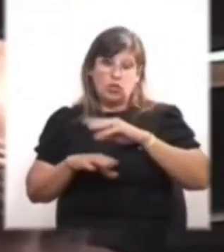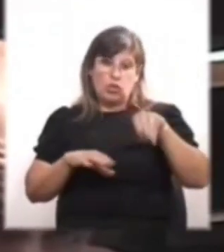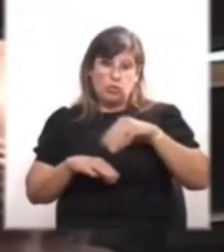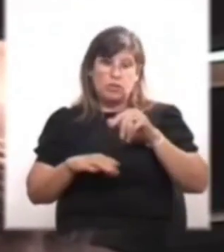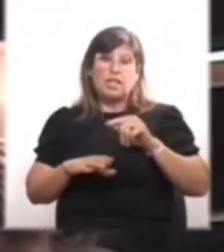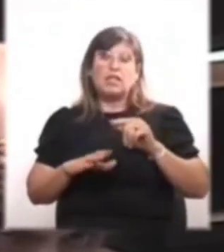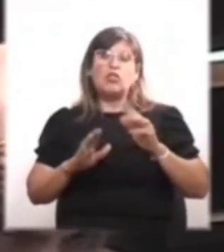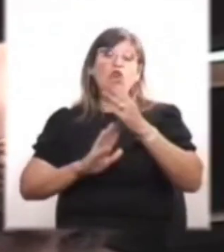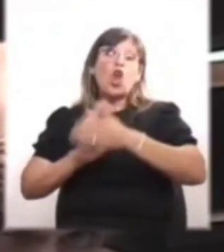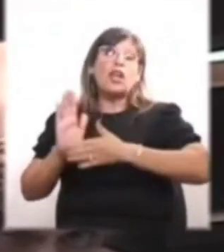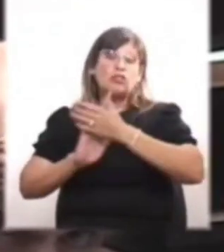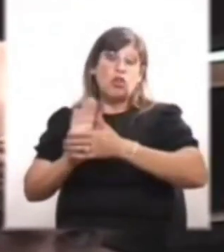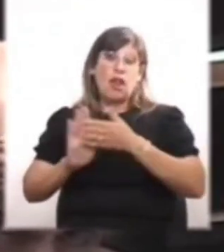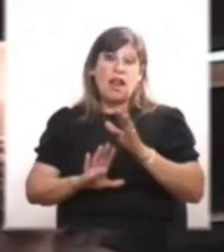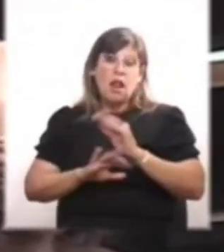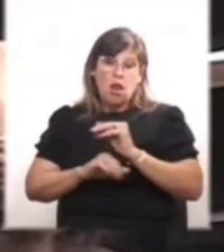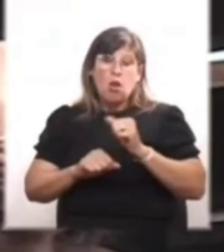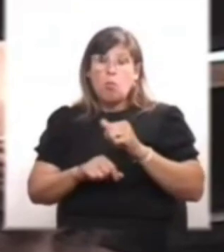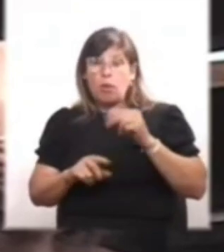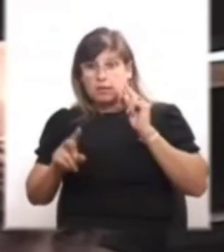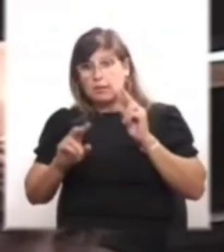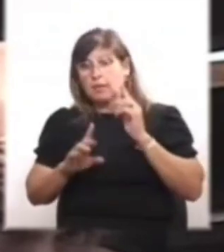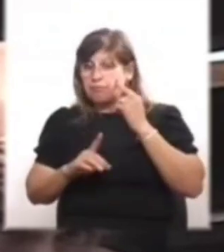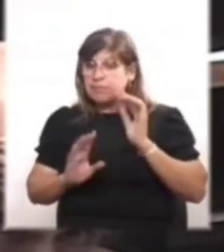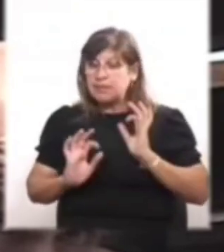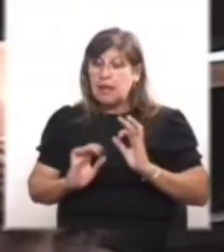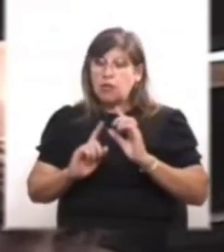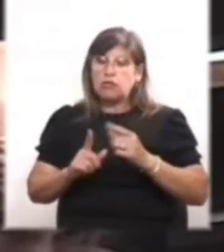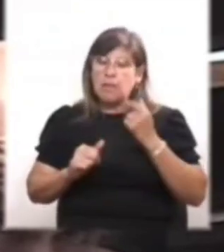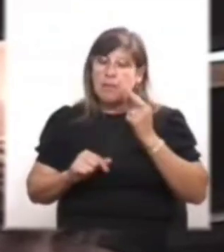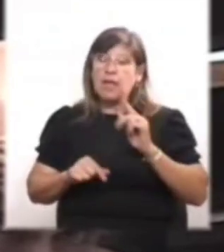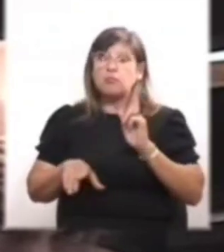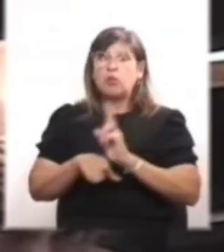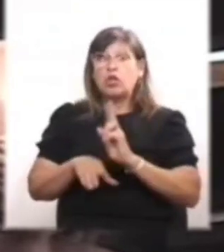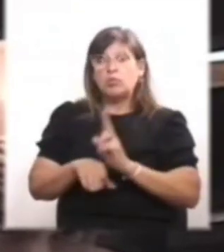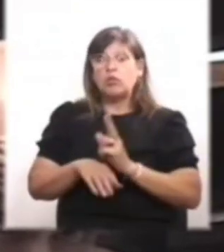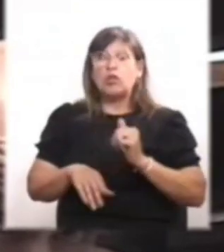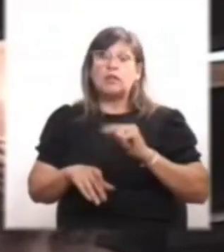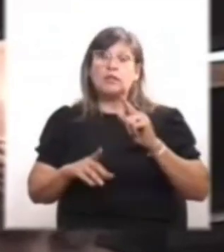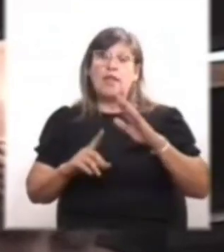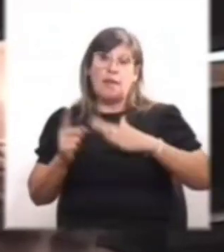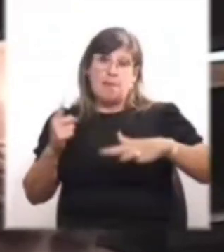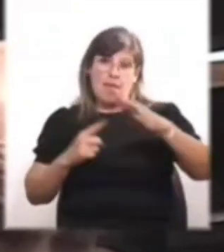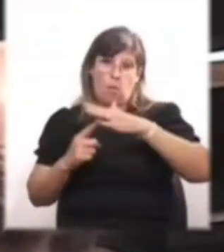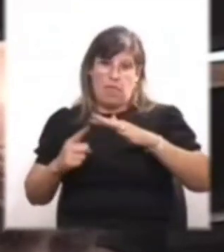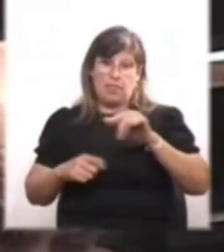4%, podría ser considerado también bajo alguna protección ambiental.